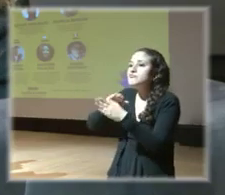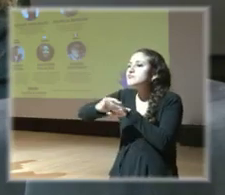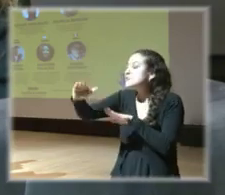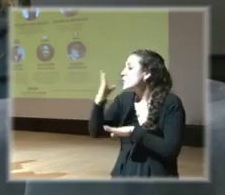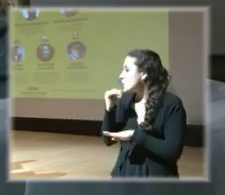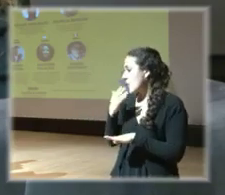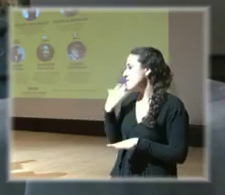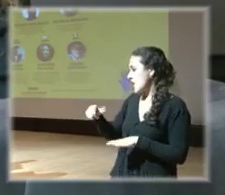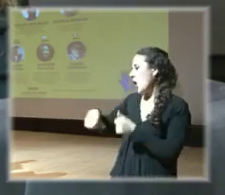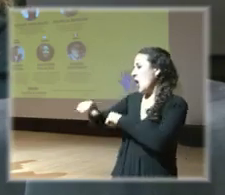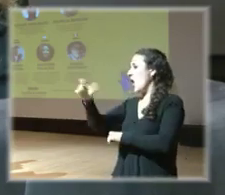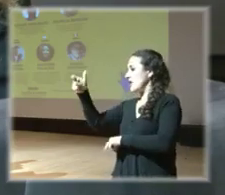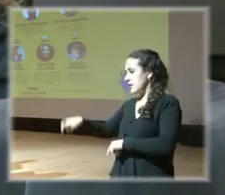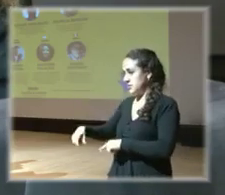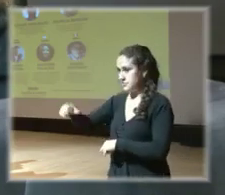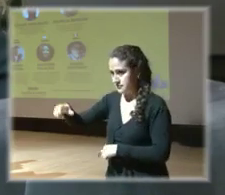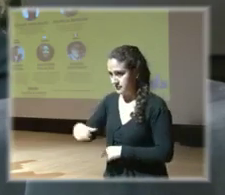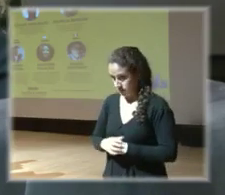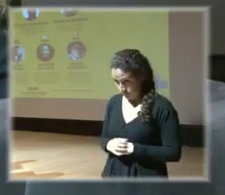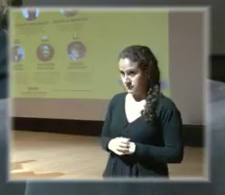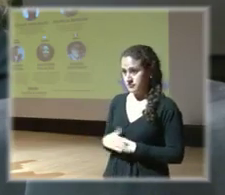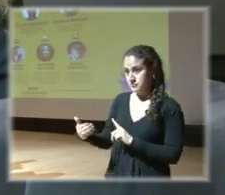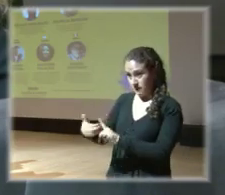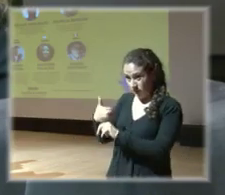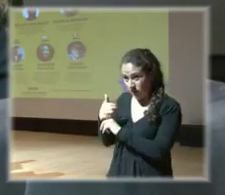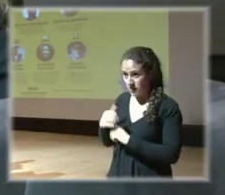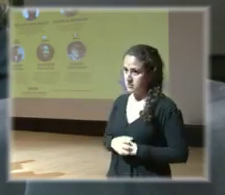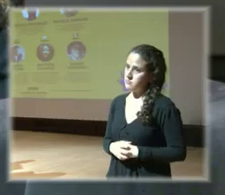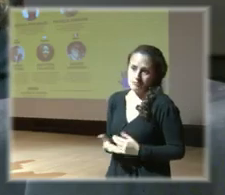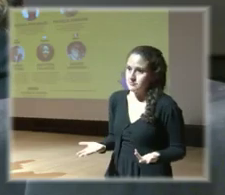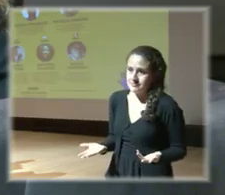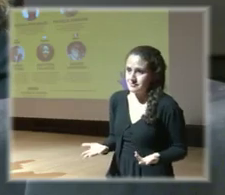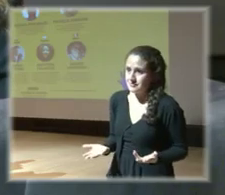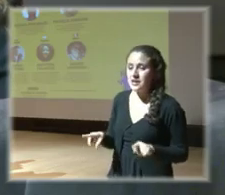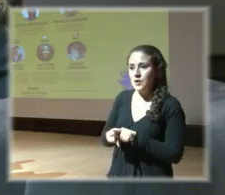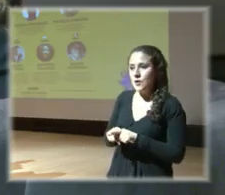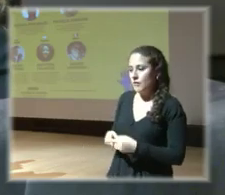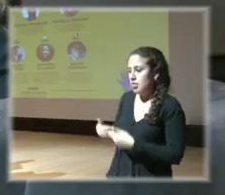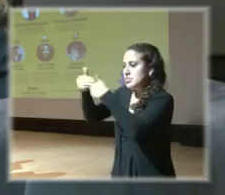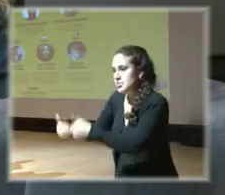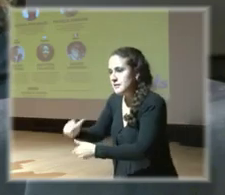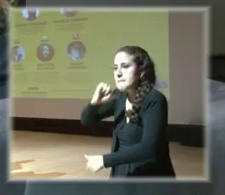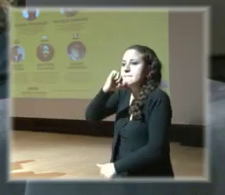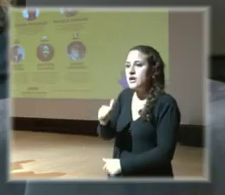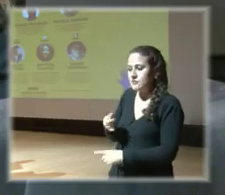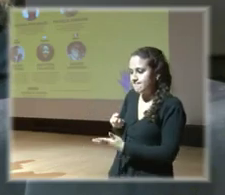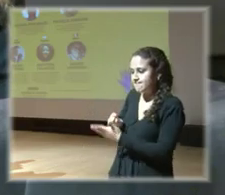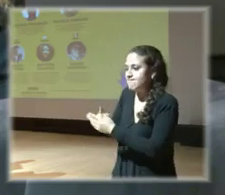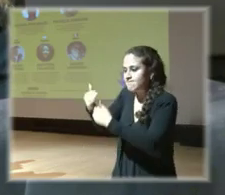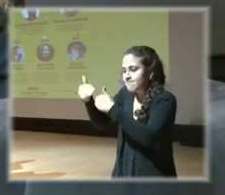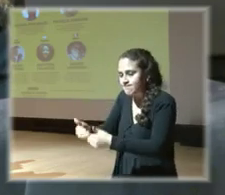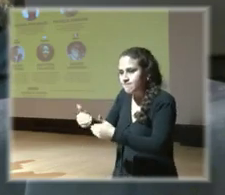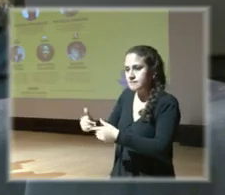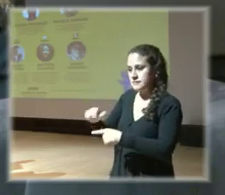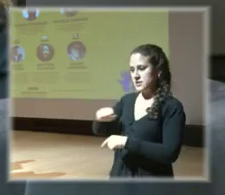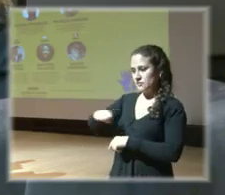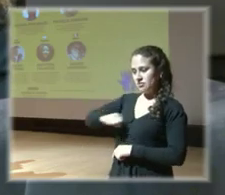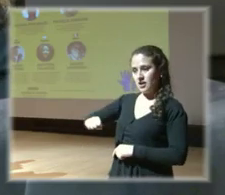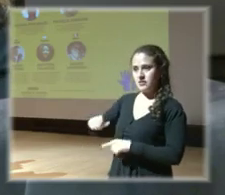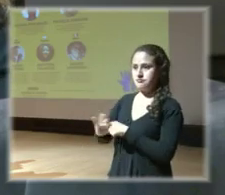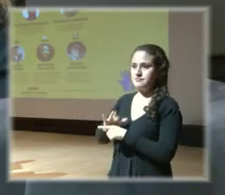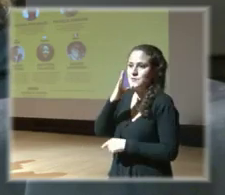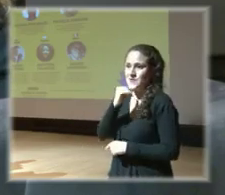usted. Eso no es proteger, eso al contrario, es limitar e imposibilitar que la persona ejerza sus derechos.